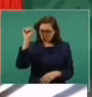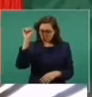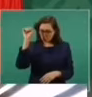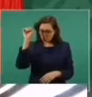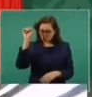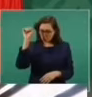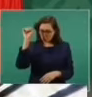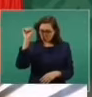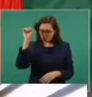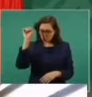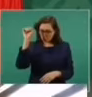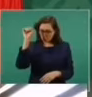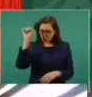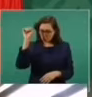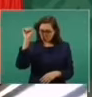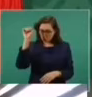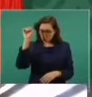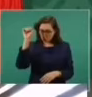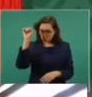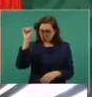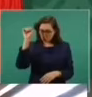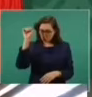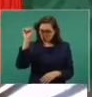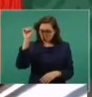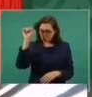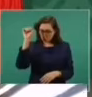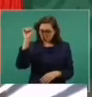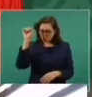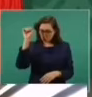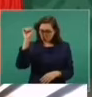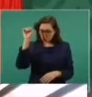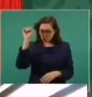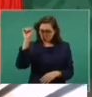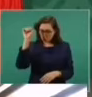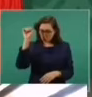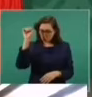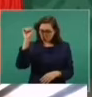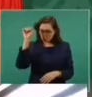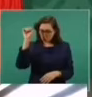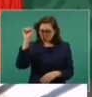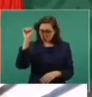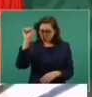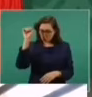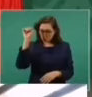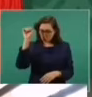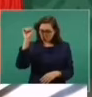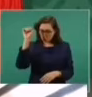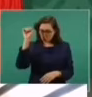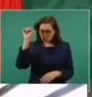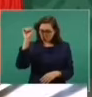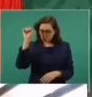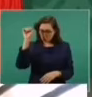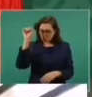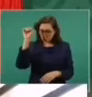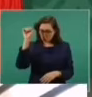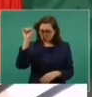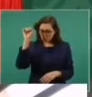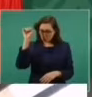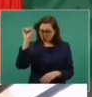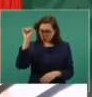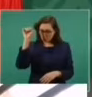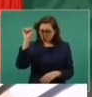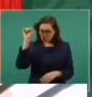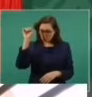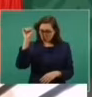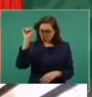de los que nos conocen saben perfectamente cuál es nuestra ideología. La ideología, la manera de pensar de René Ulibarri y